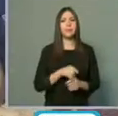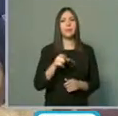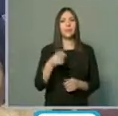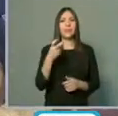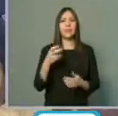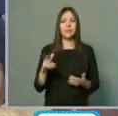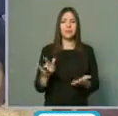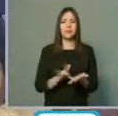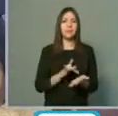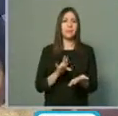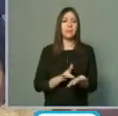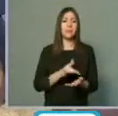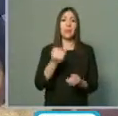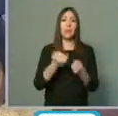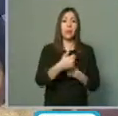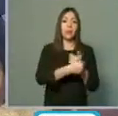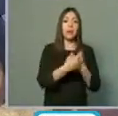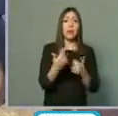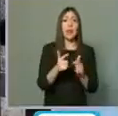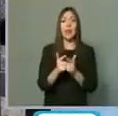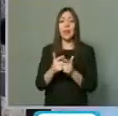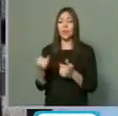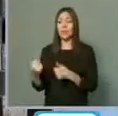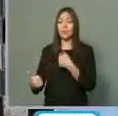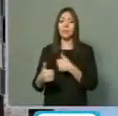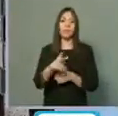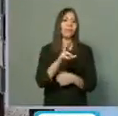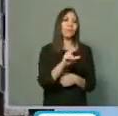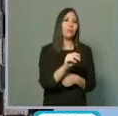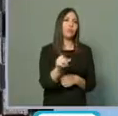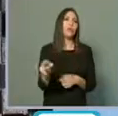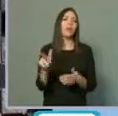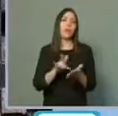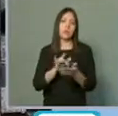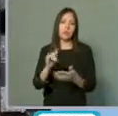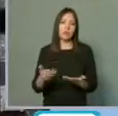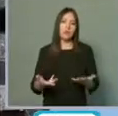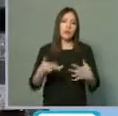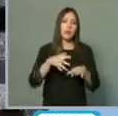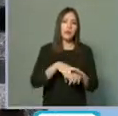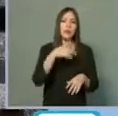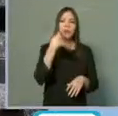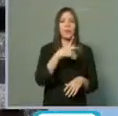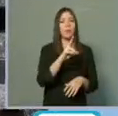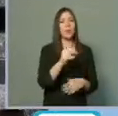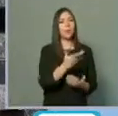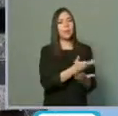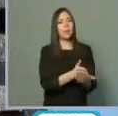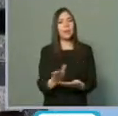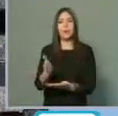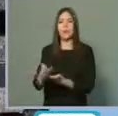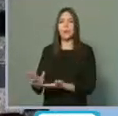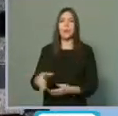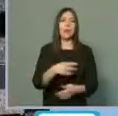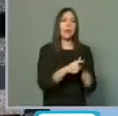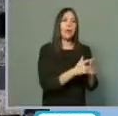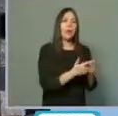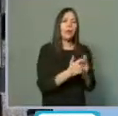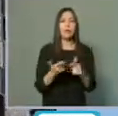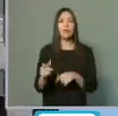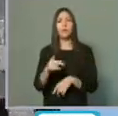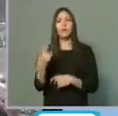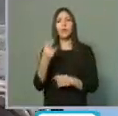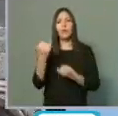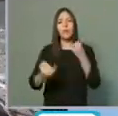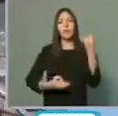iPads no compite con el libro, son como complementarios, ¿no? No tienes por qué destruir uno al otro. Entonces puedes jugar